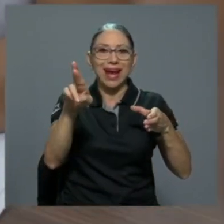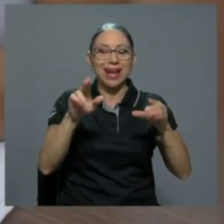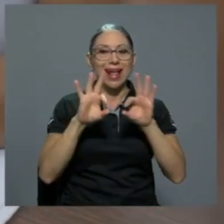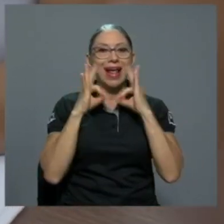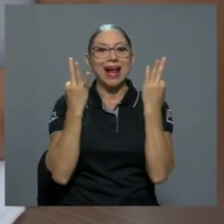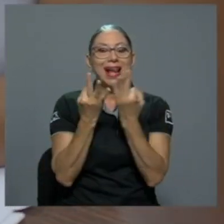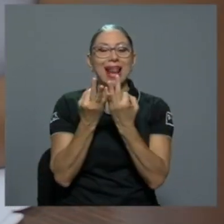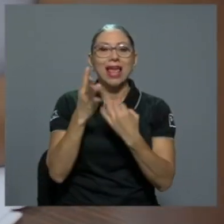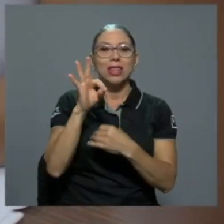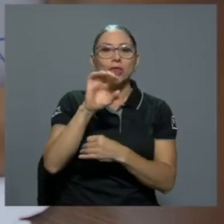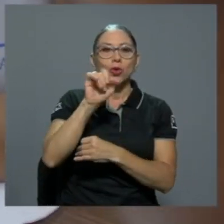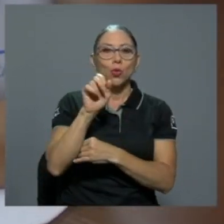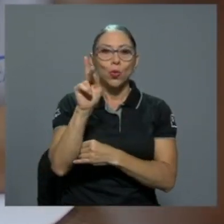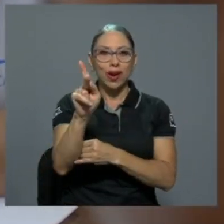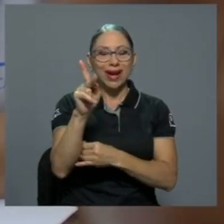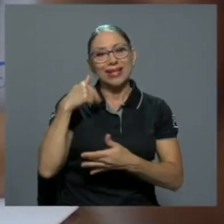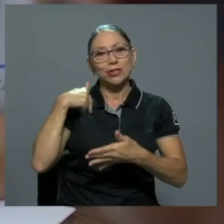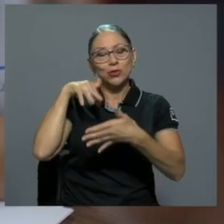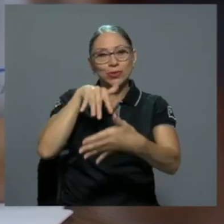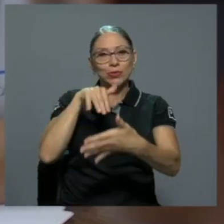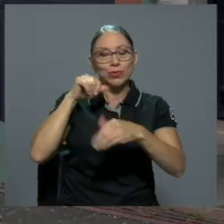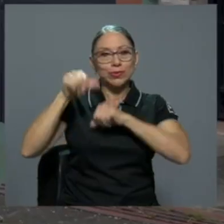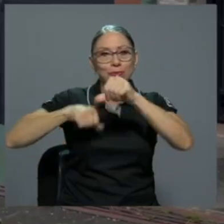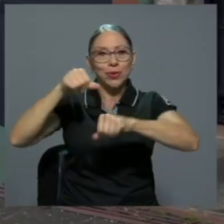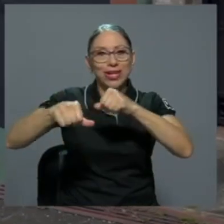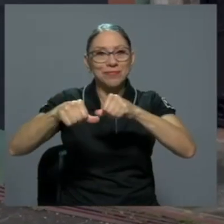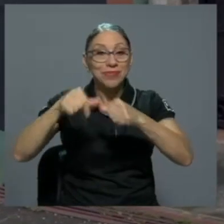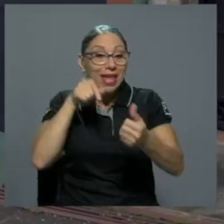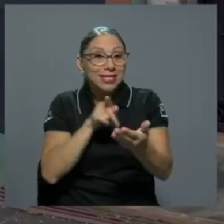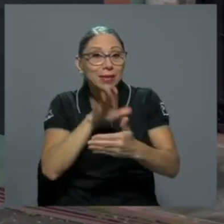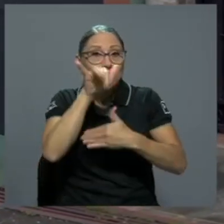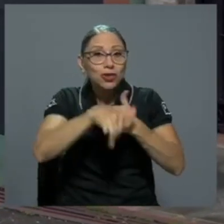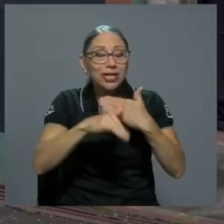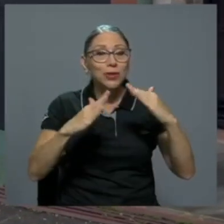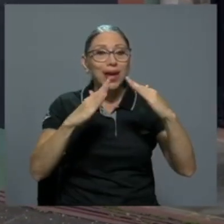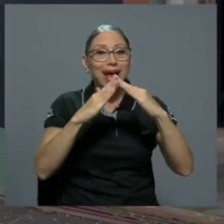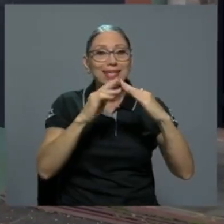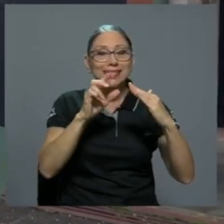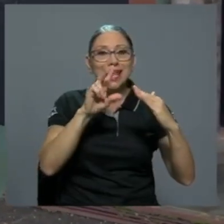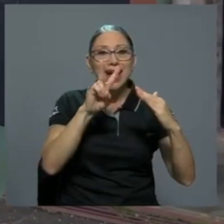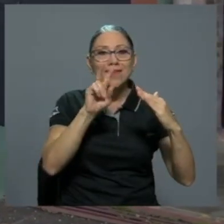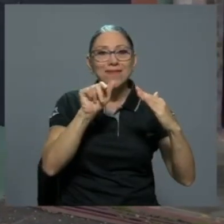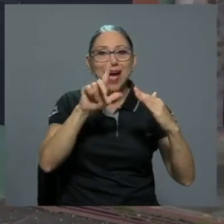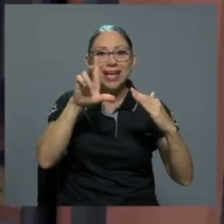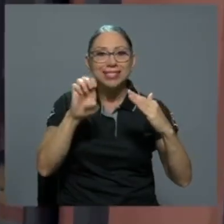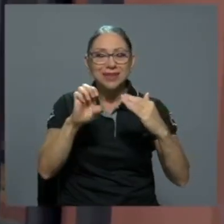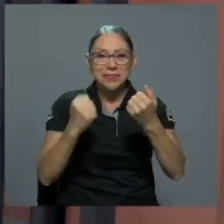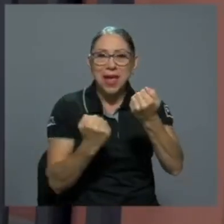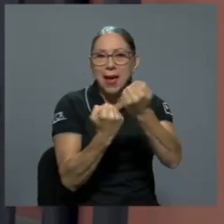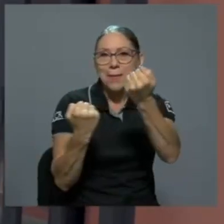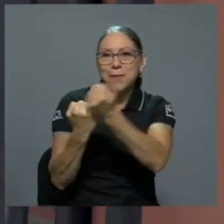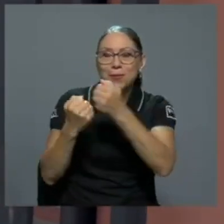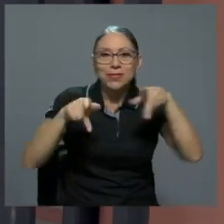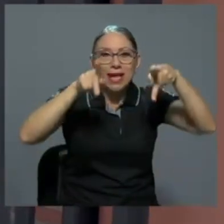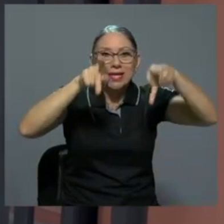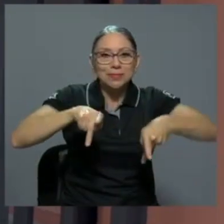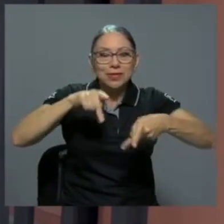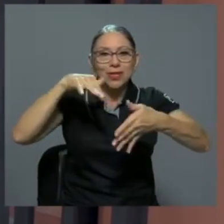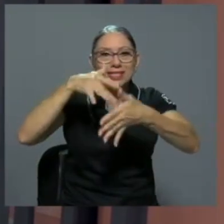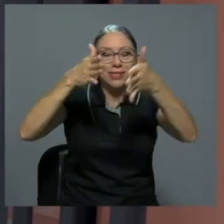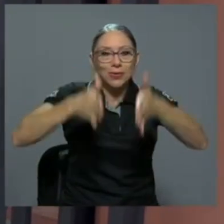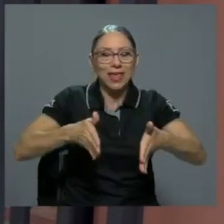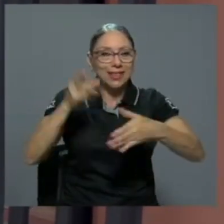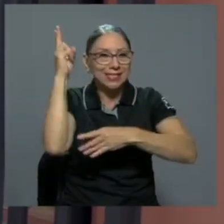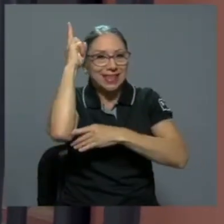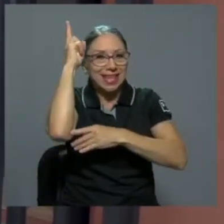Tukwa y estudio antropología. El proyecto de Casa Valle es un proyecto para apoyo a las personas